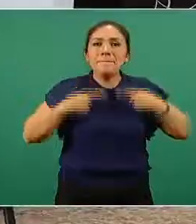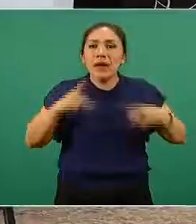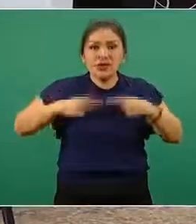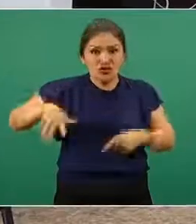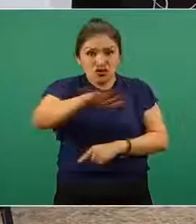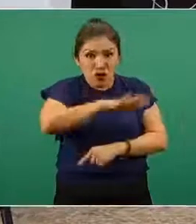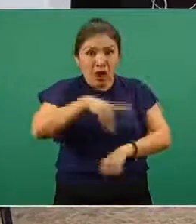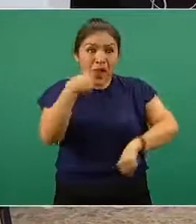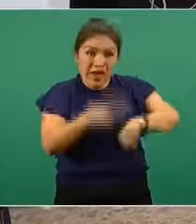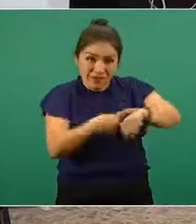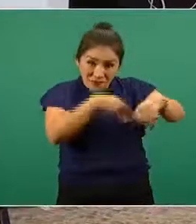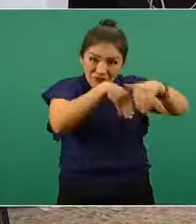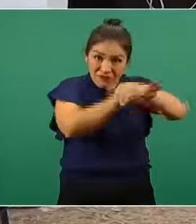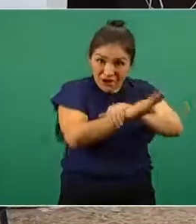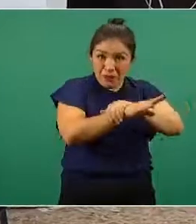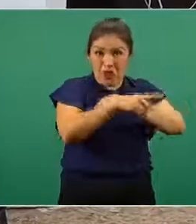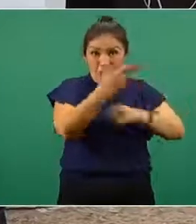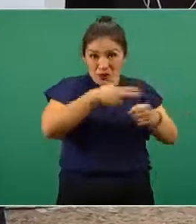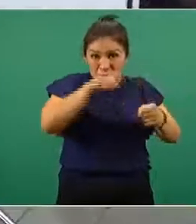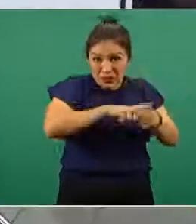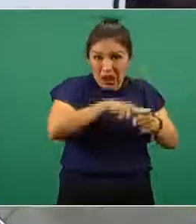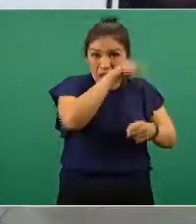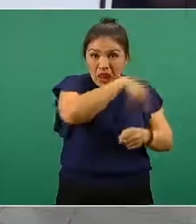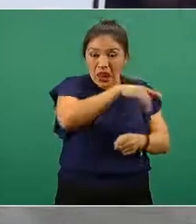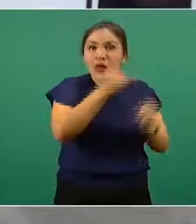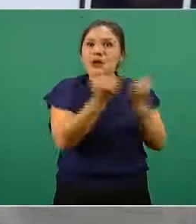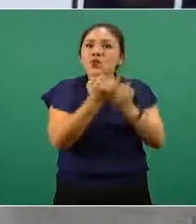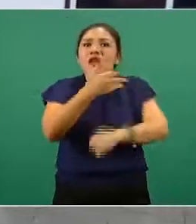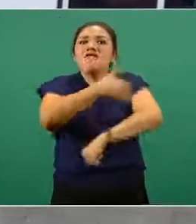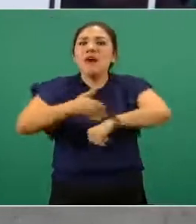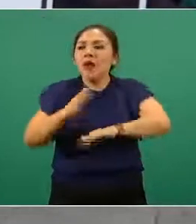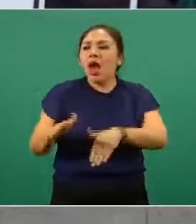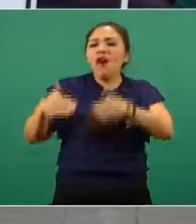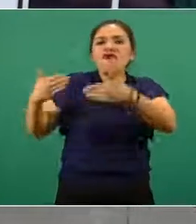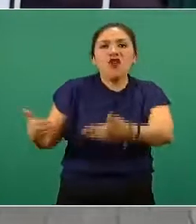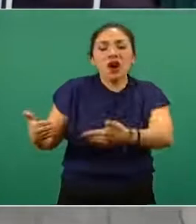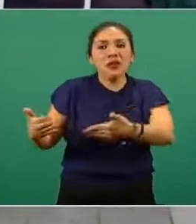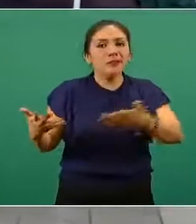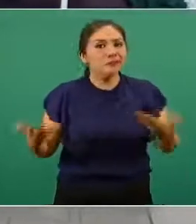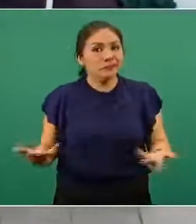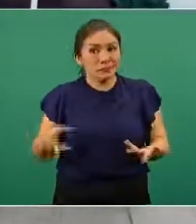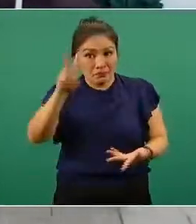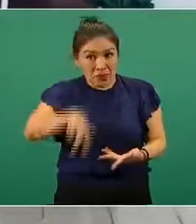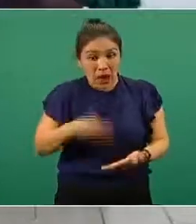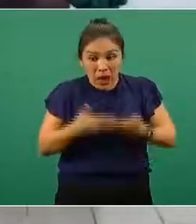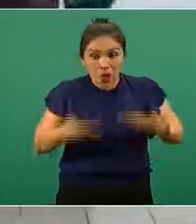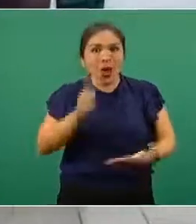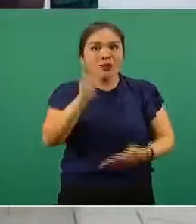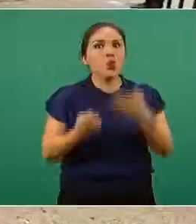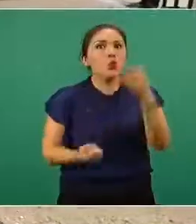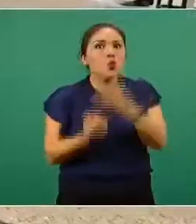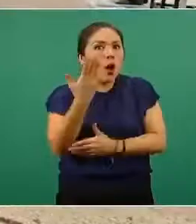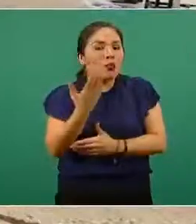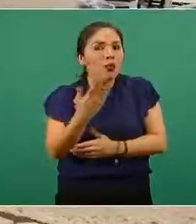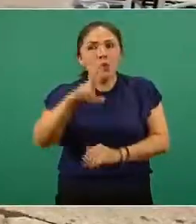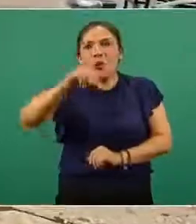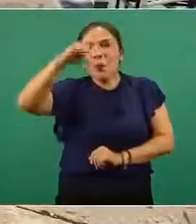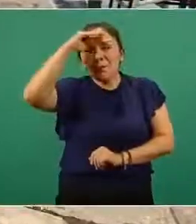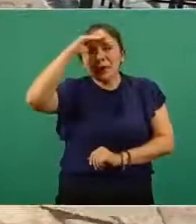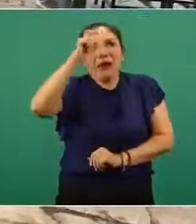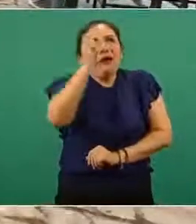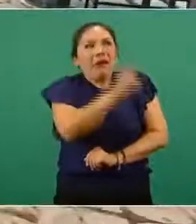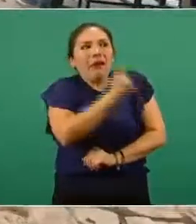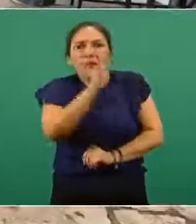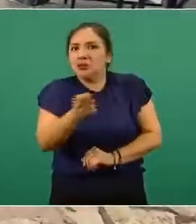los pacientes dentro del búnker, como los familiares que están aquí afuera. Es algo nuevo, algo que nadie sabe,